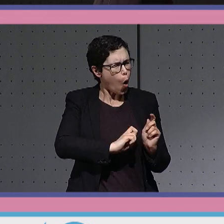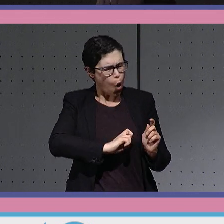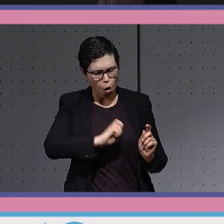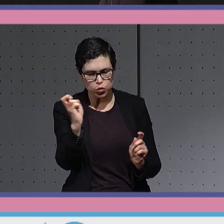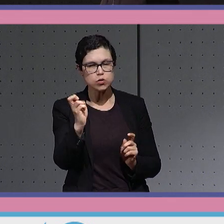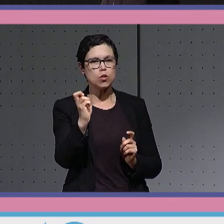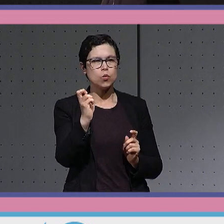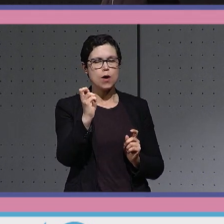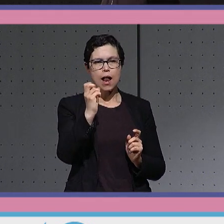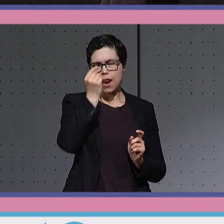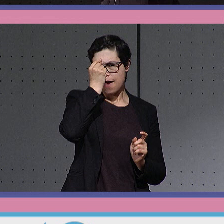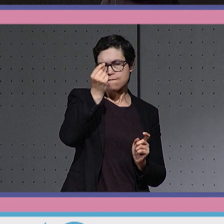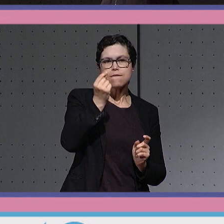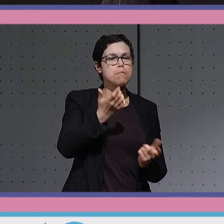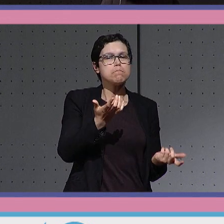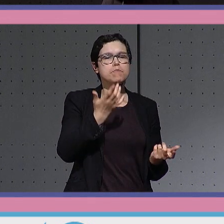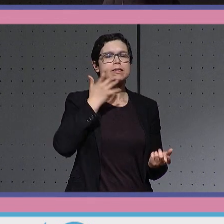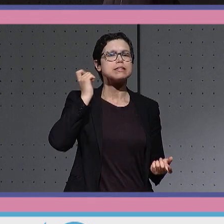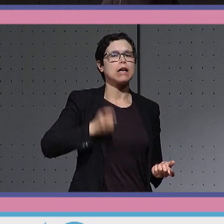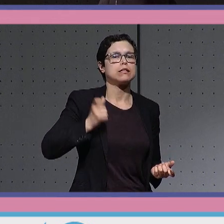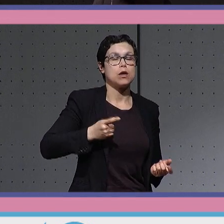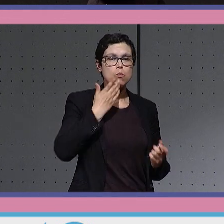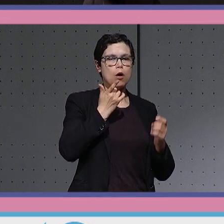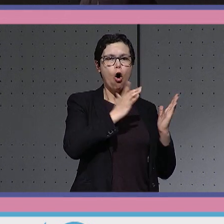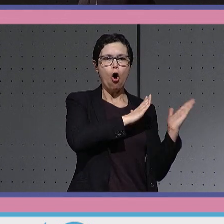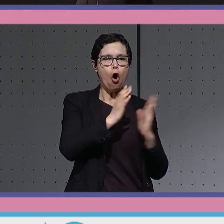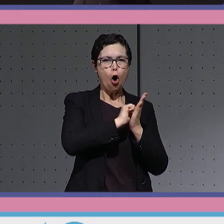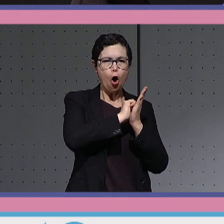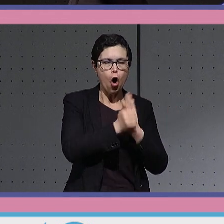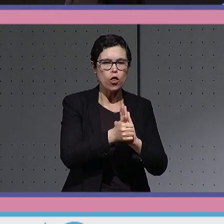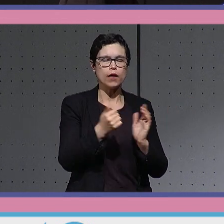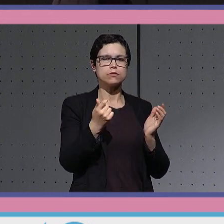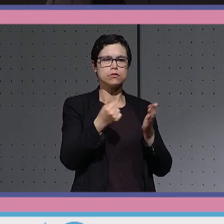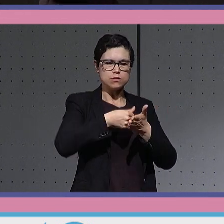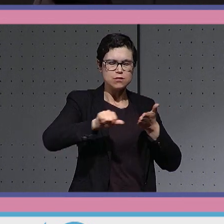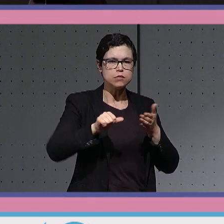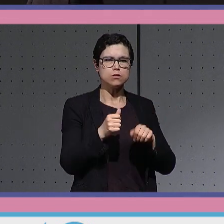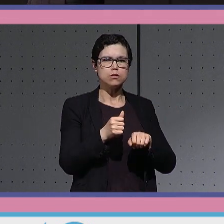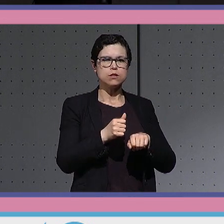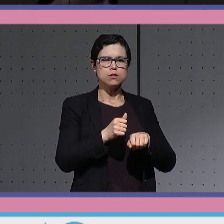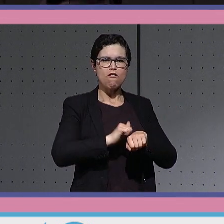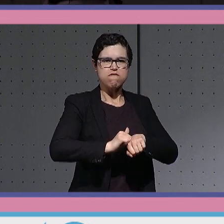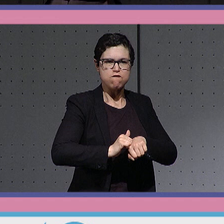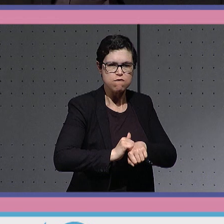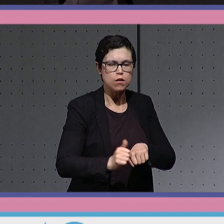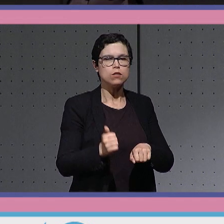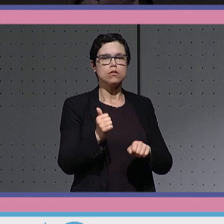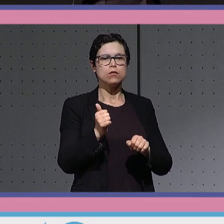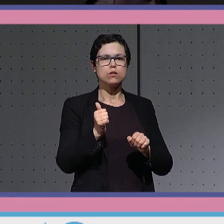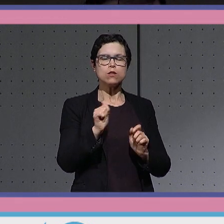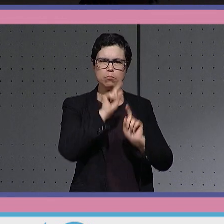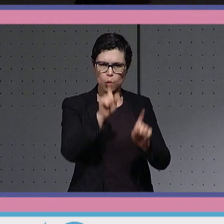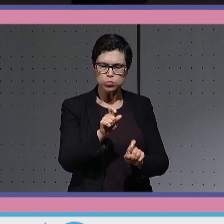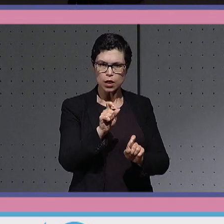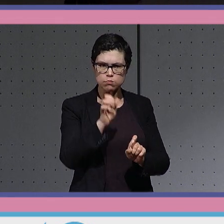típicos y más tópicos, es decir, orden, repiqueteo, frotes, preguntas de